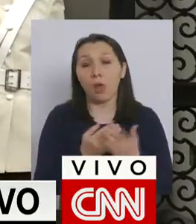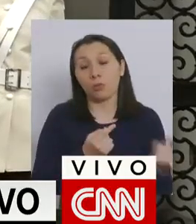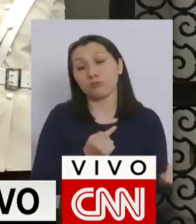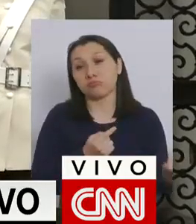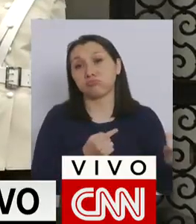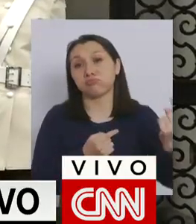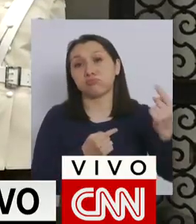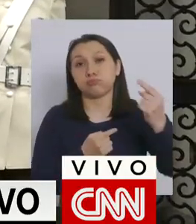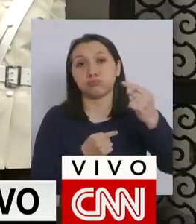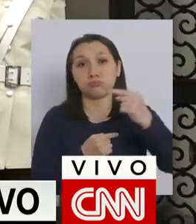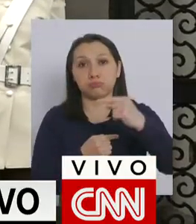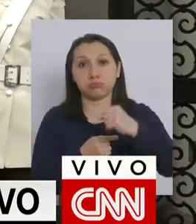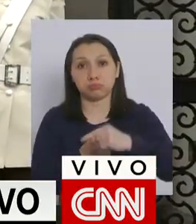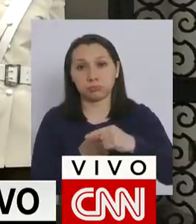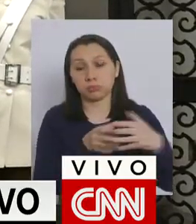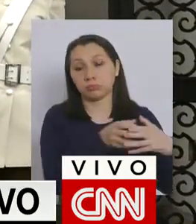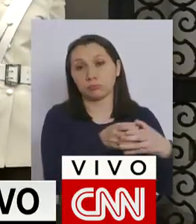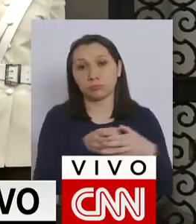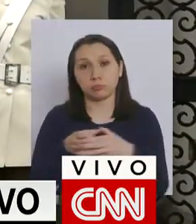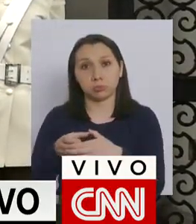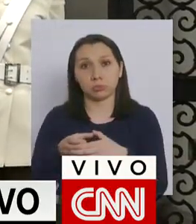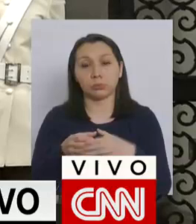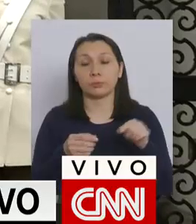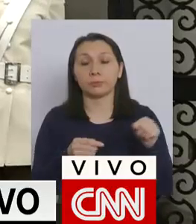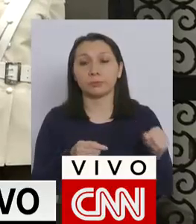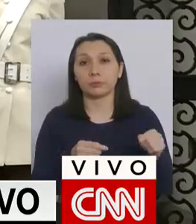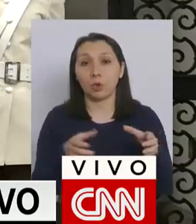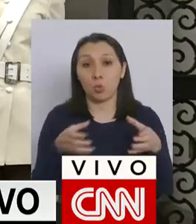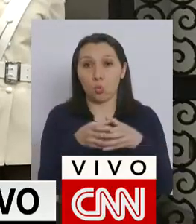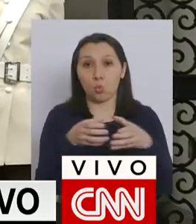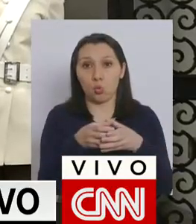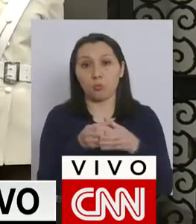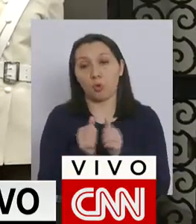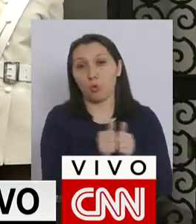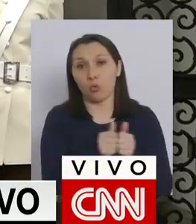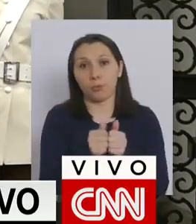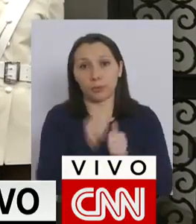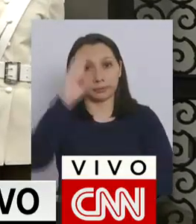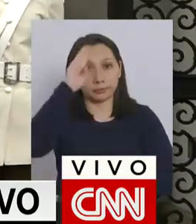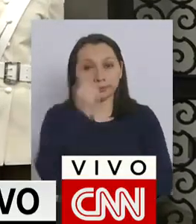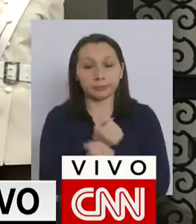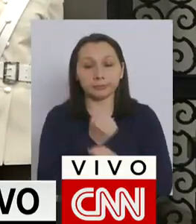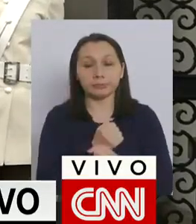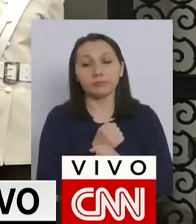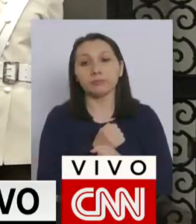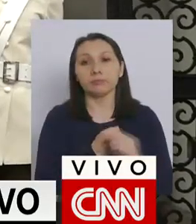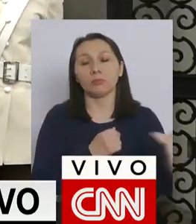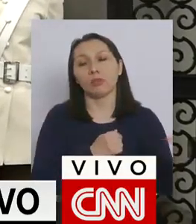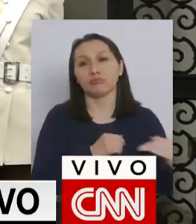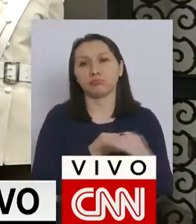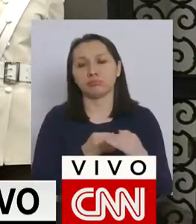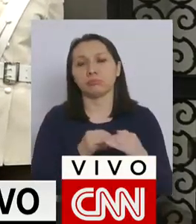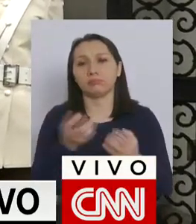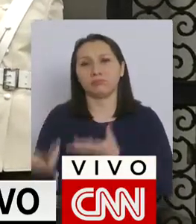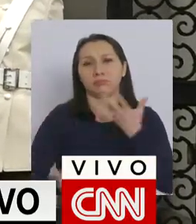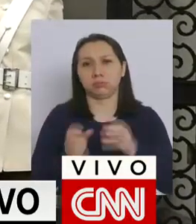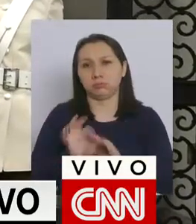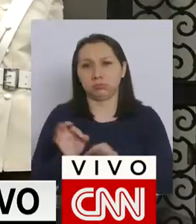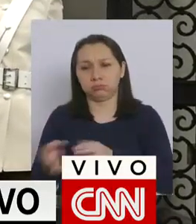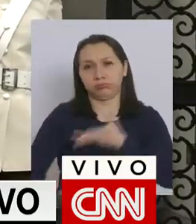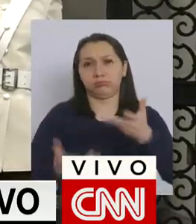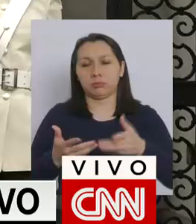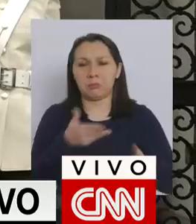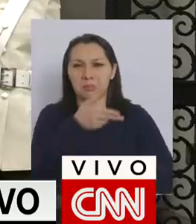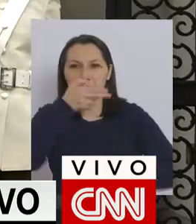regresaba, su unidad, el grupo que lo acompañaba de carabineros, se encontraron con una barricada de violentistas